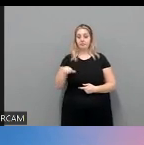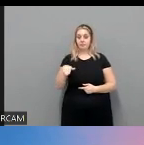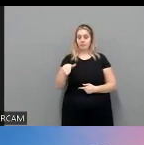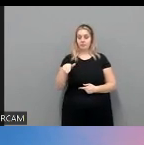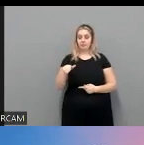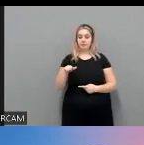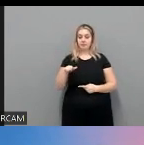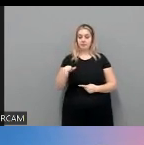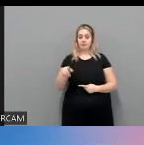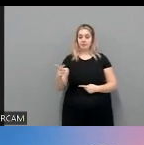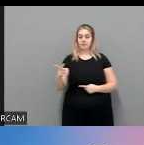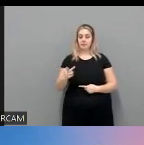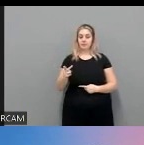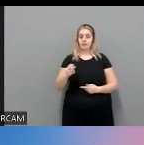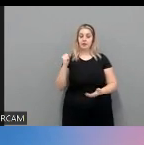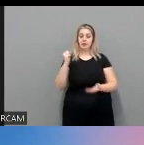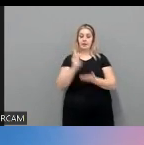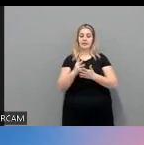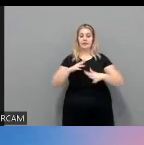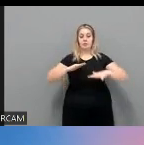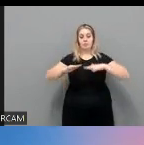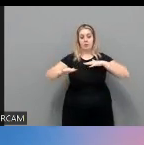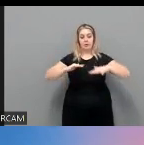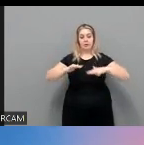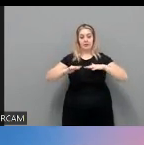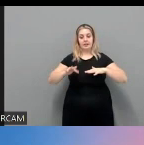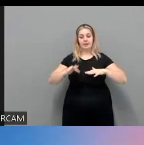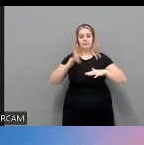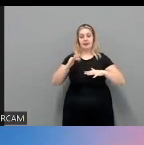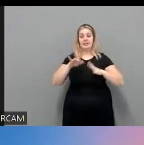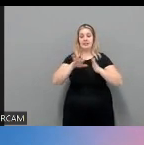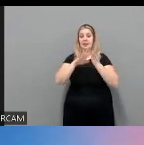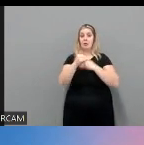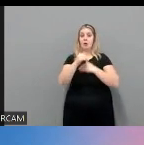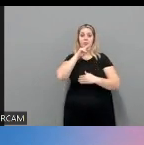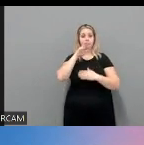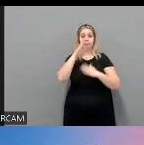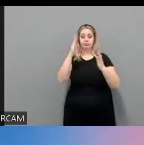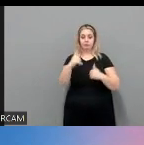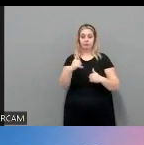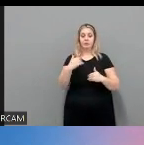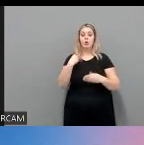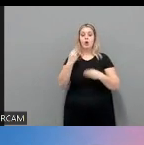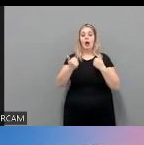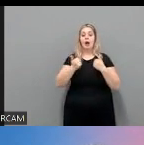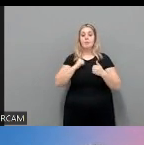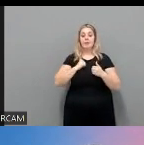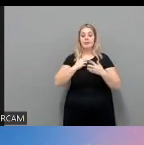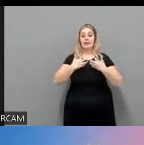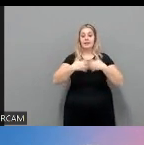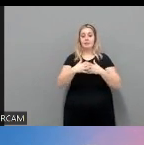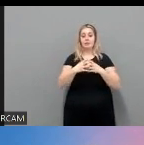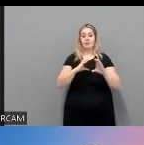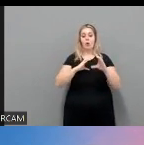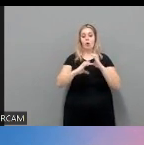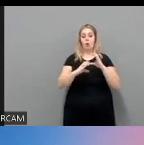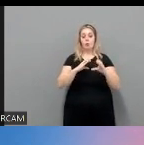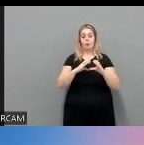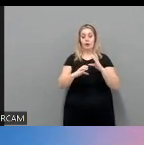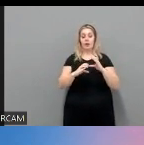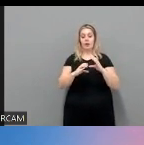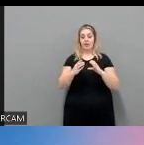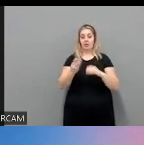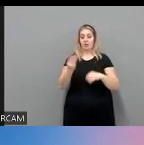que presenta desafíos motrices y ausencia de lenguaje oral y están utilizando el dispositivo de comunicación del